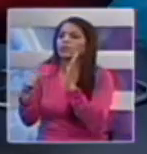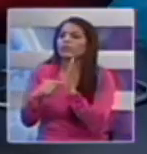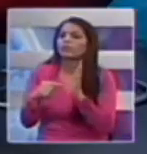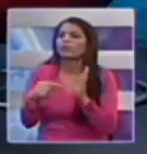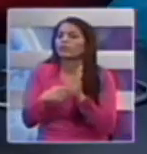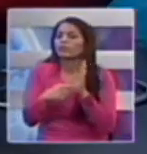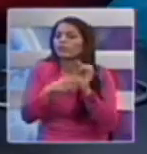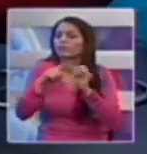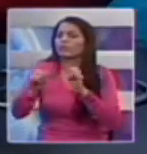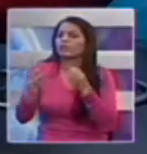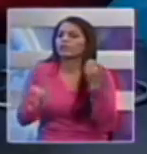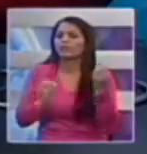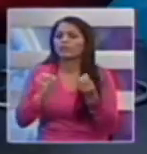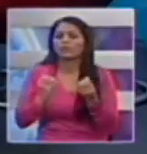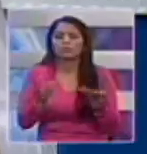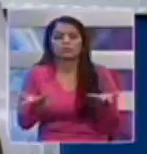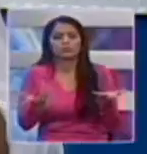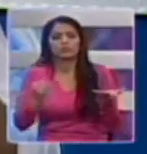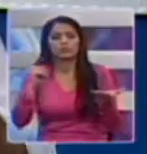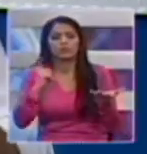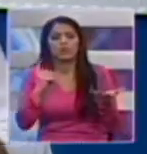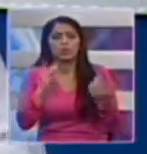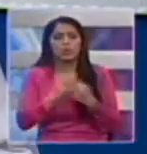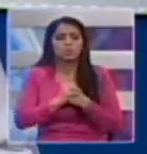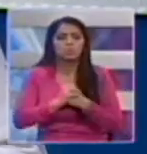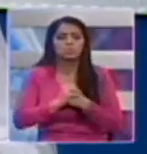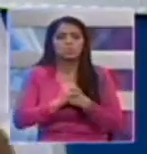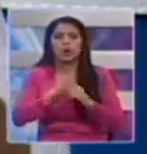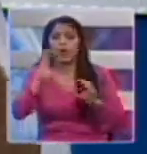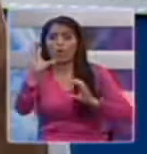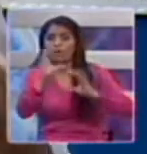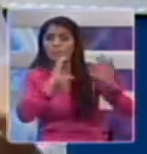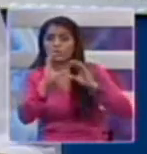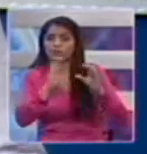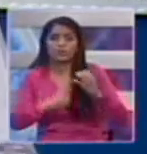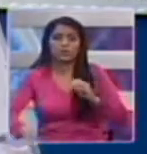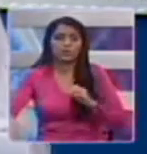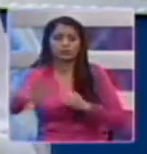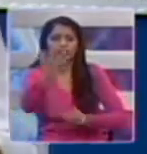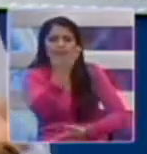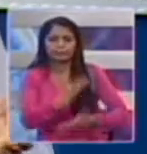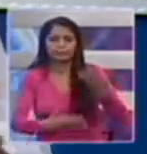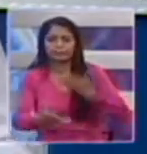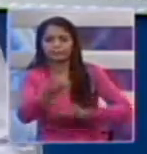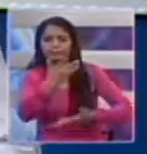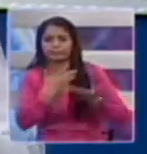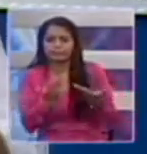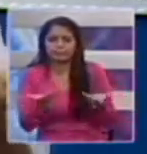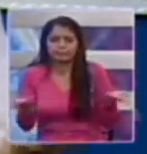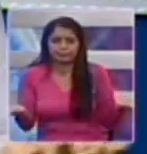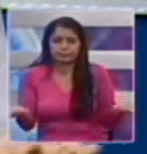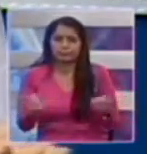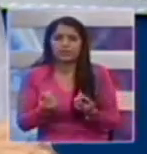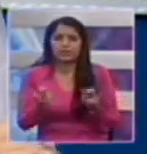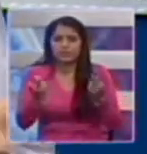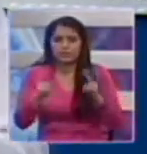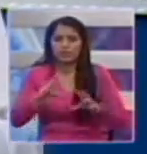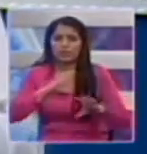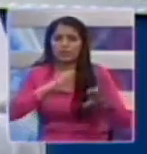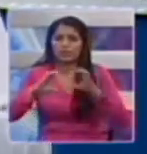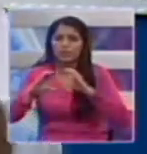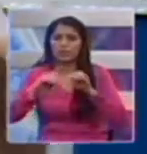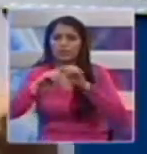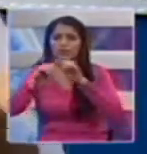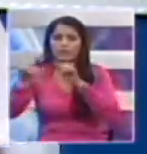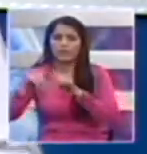posición? Habrá que generar un ambiente de confianza y estabilidad, dándole apertura a la banca internacional para